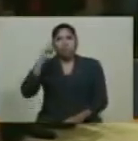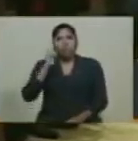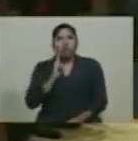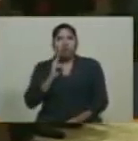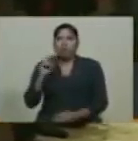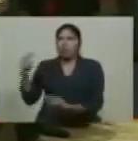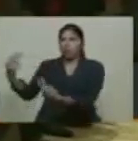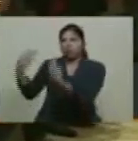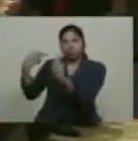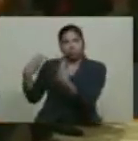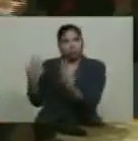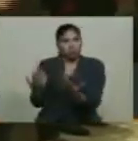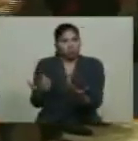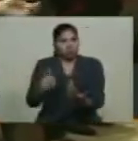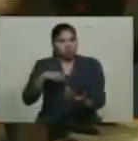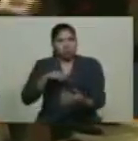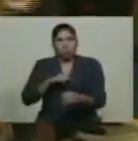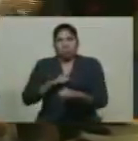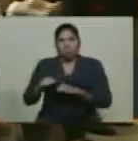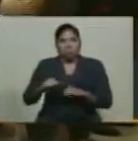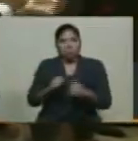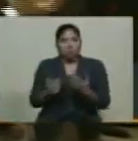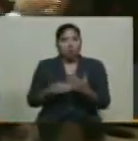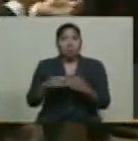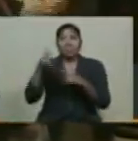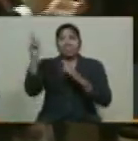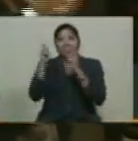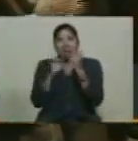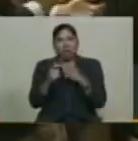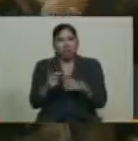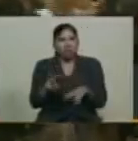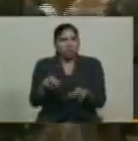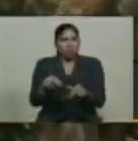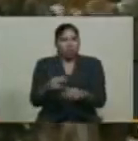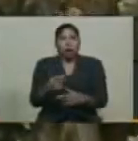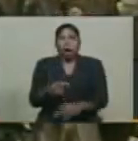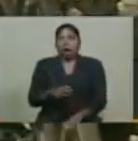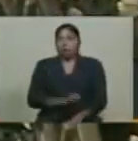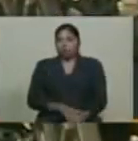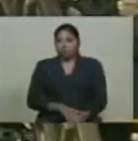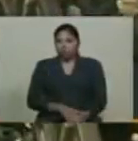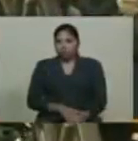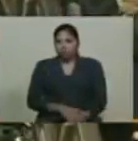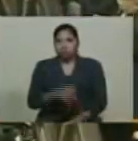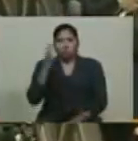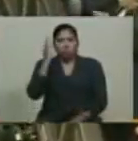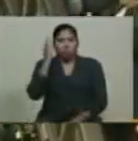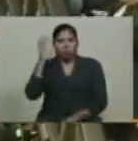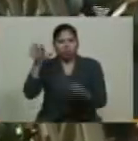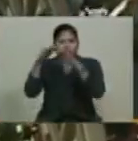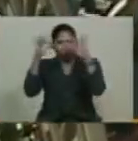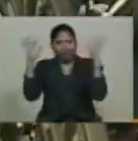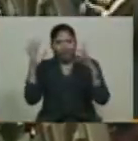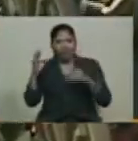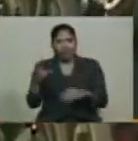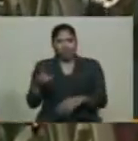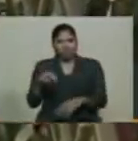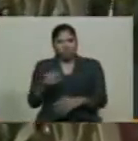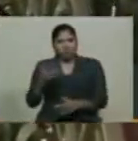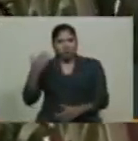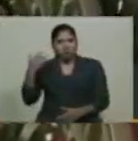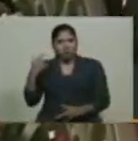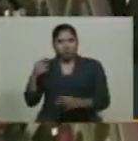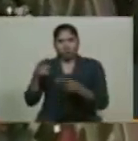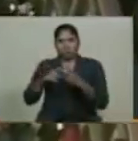nos lo perdonaría, Chávez jamás nos lo perdonaría, Luisa Cáceres de Arizmendi jamás nos lo perdonaría, Eulalia